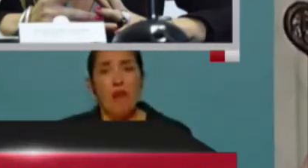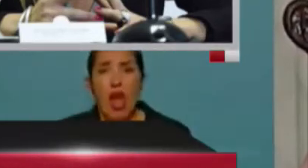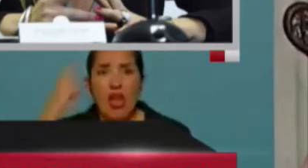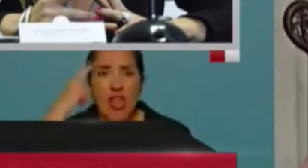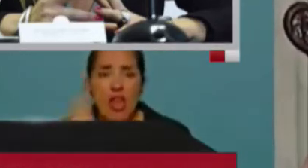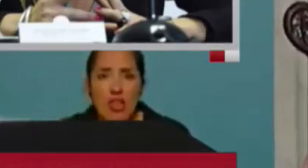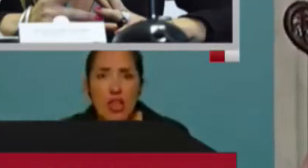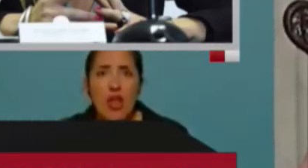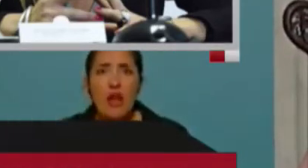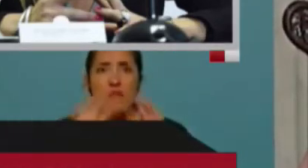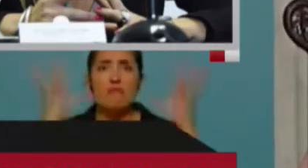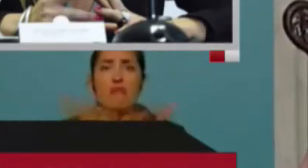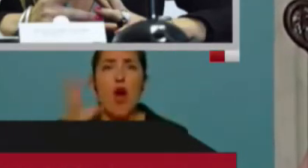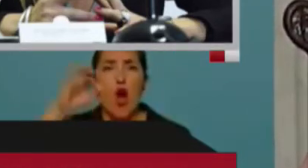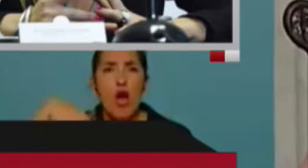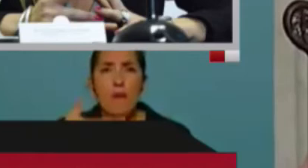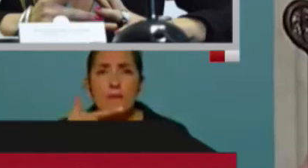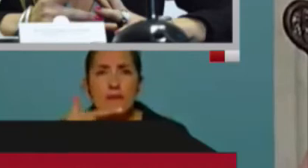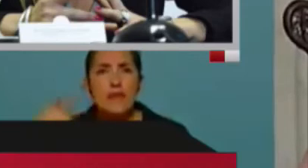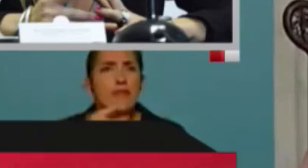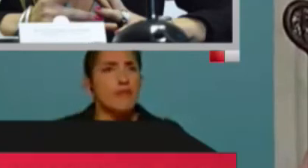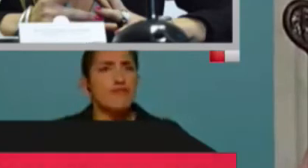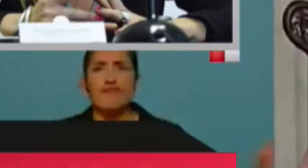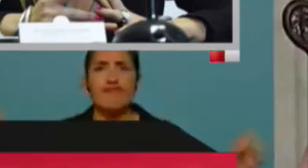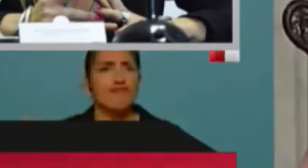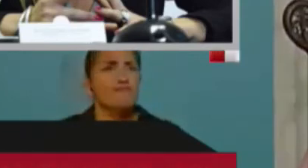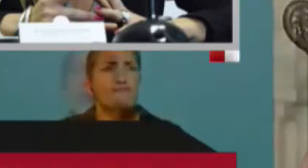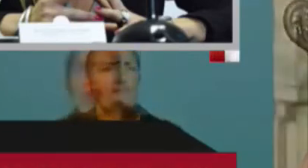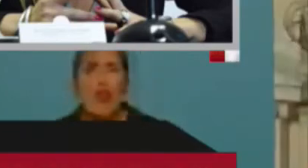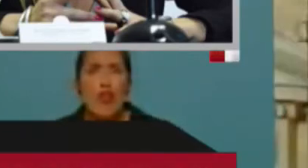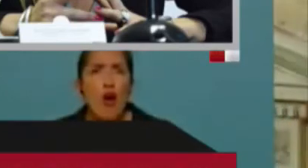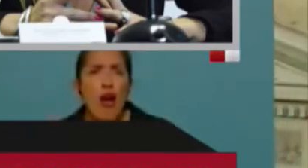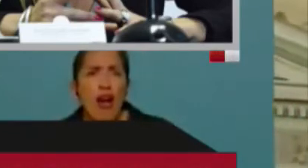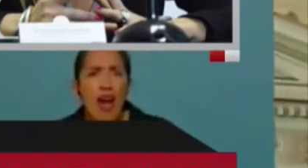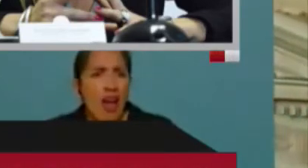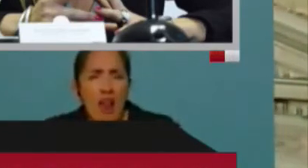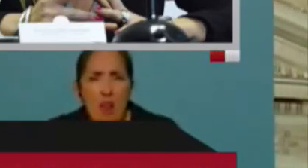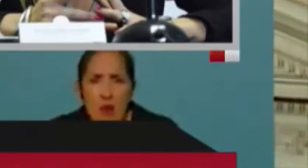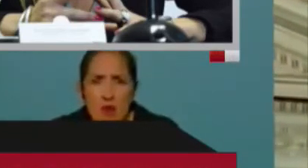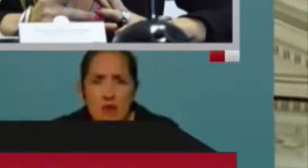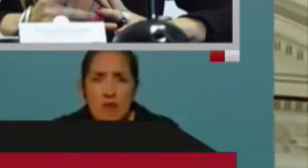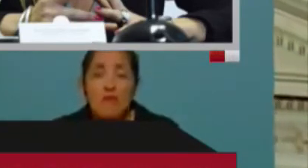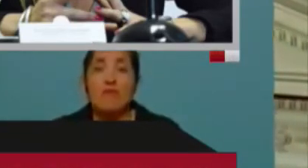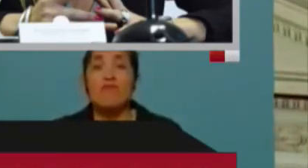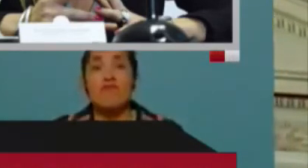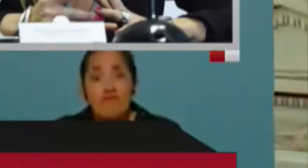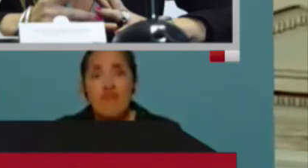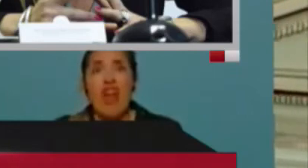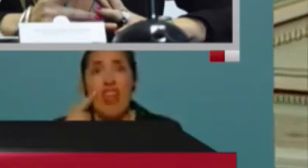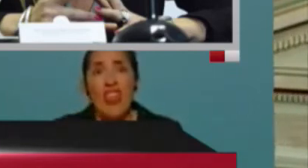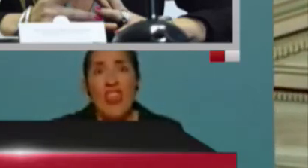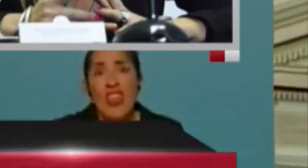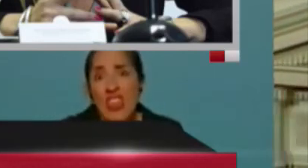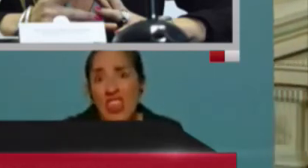por supuesto evitar que exista cualquier tipo de privilegio y realizar un contralor, un control sobre